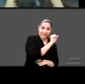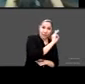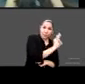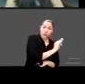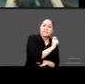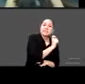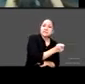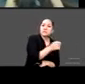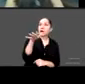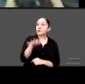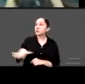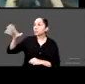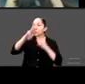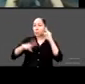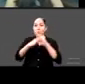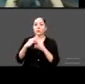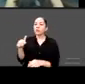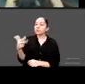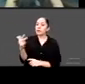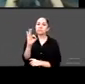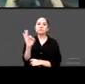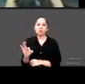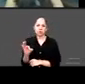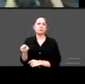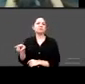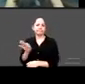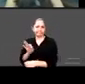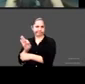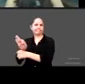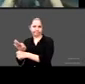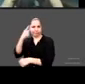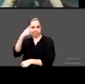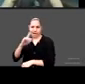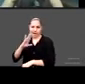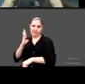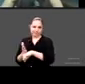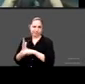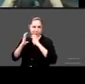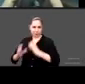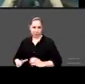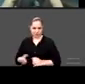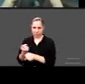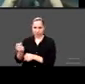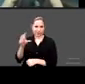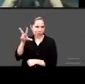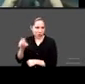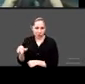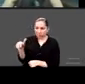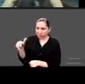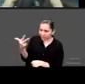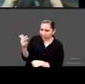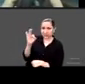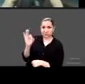protegidos de los castigos corporales. 31 estados en el mundo todavía